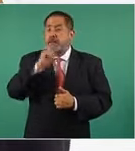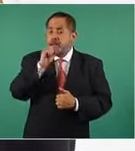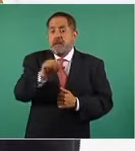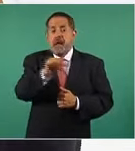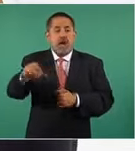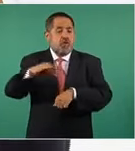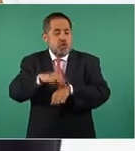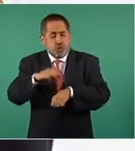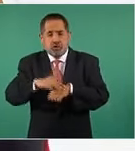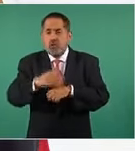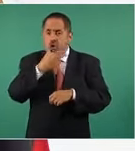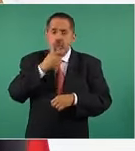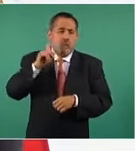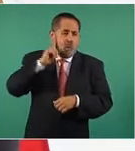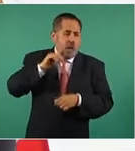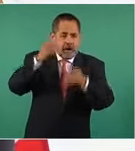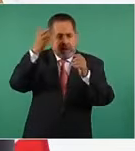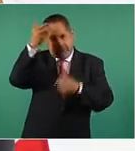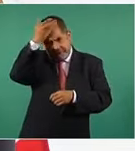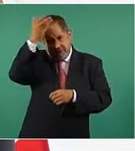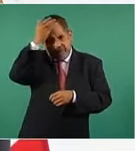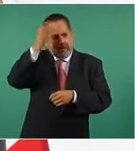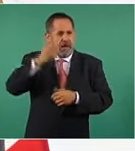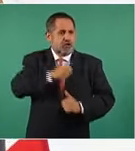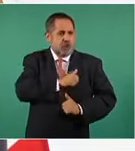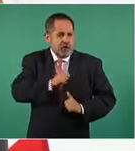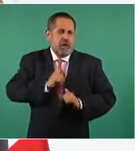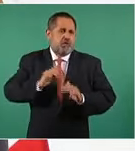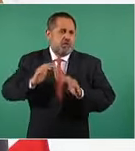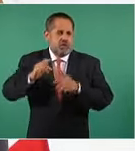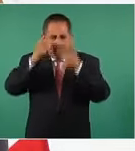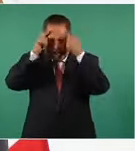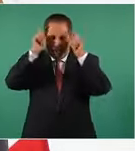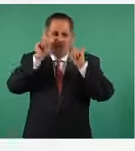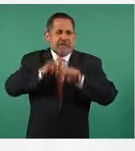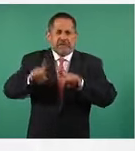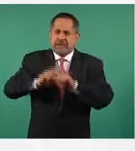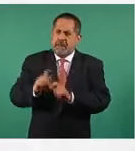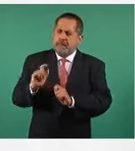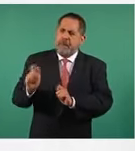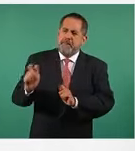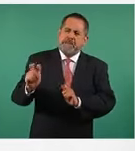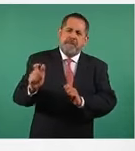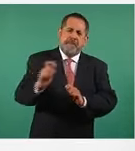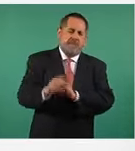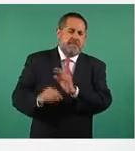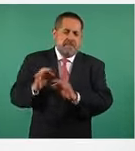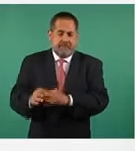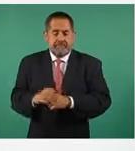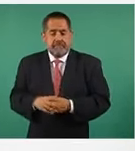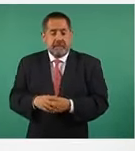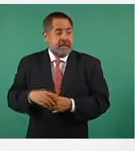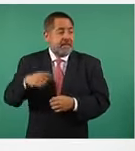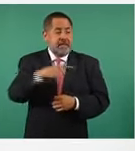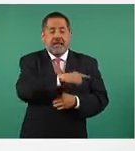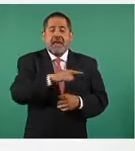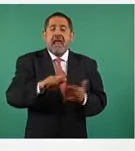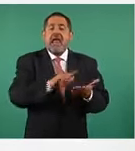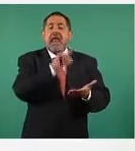enfermeras, soldados, marinos y otros servidores públicos. Se canceló la mal llamada reforma educativa.